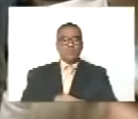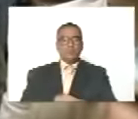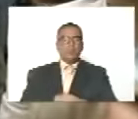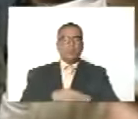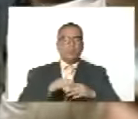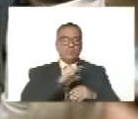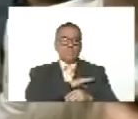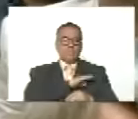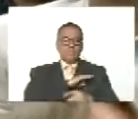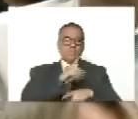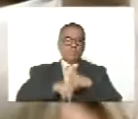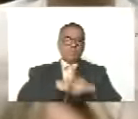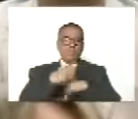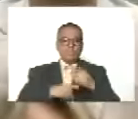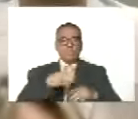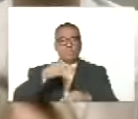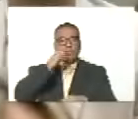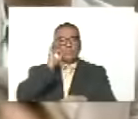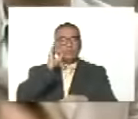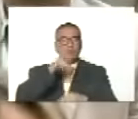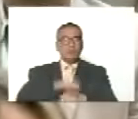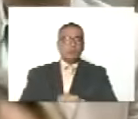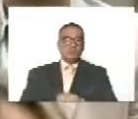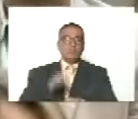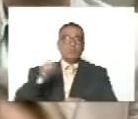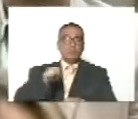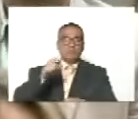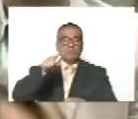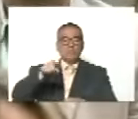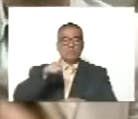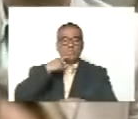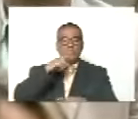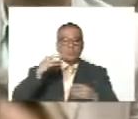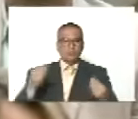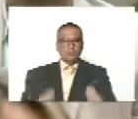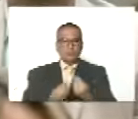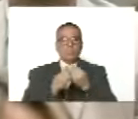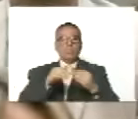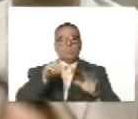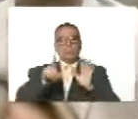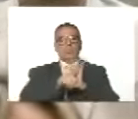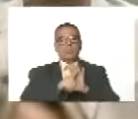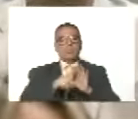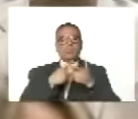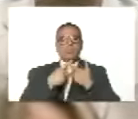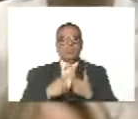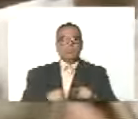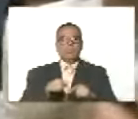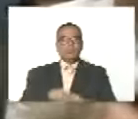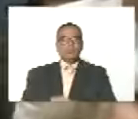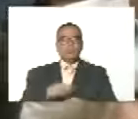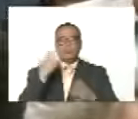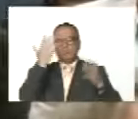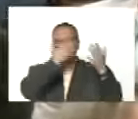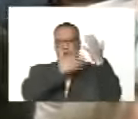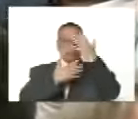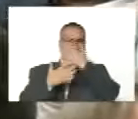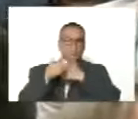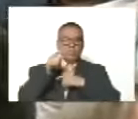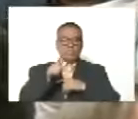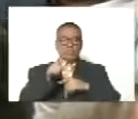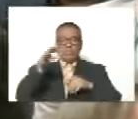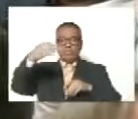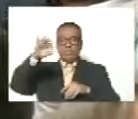la autonomía del productor y el caficultor, por supuesto que vamos a acompañar esta ley. Pero me confunde